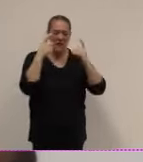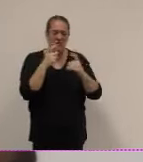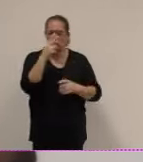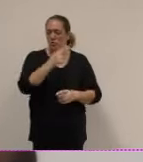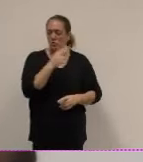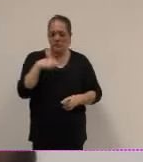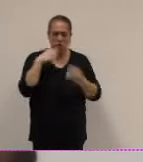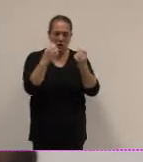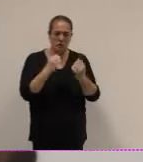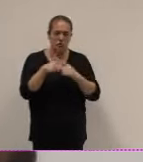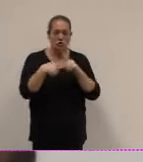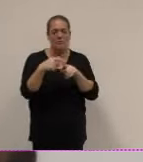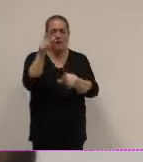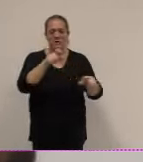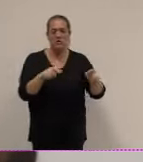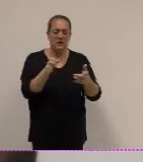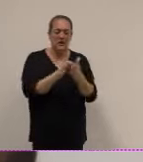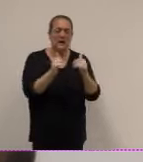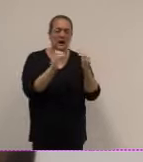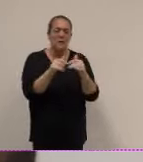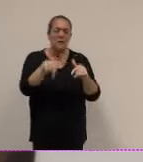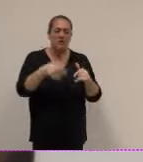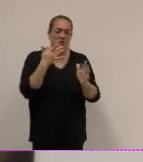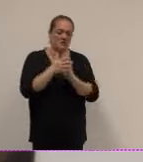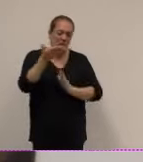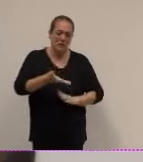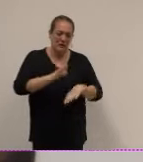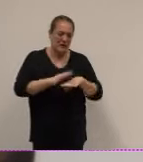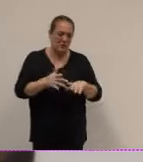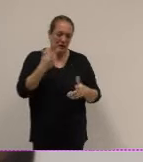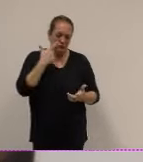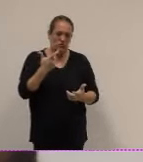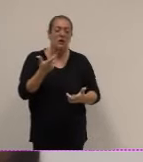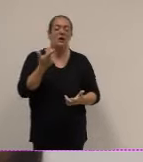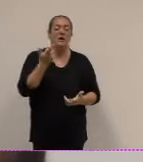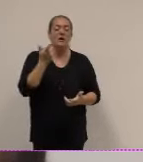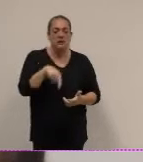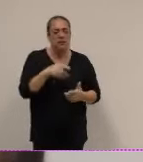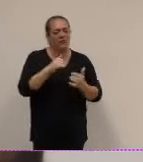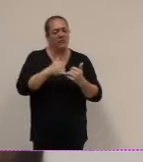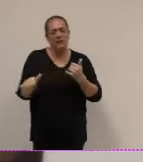con esta institución y con los ciudadanos de la isla de La Palma, y eso es importante destacarlo. Y finalmente también quiero